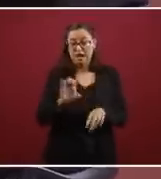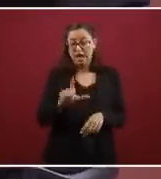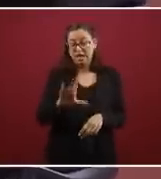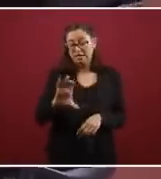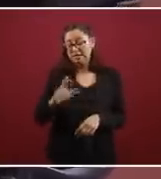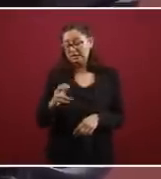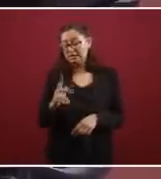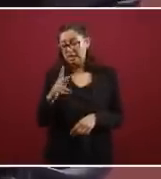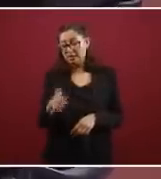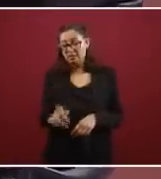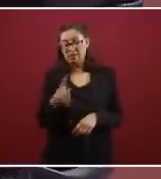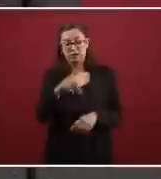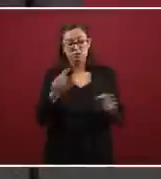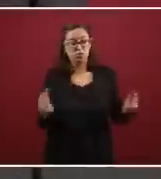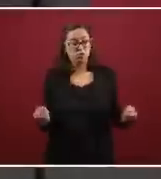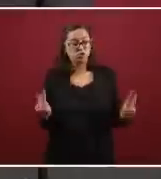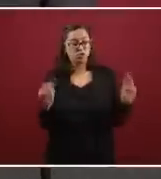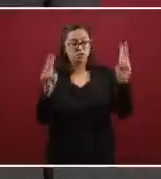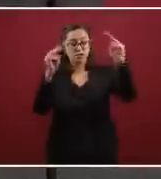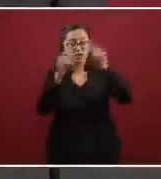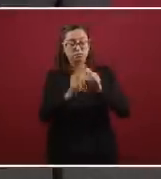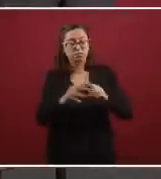las Barrancas del Cobre,